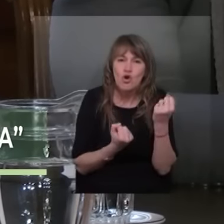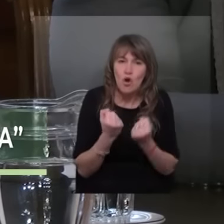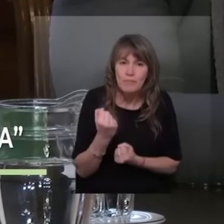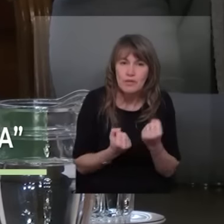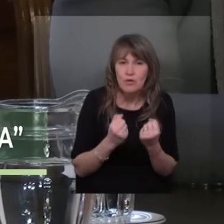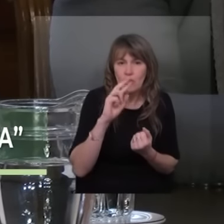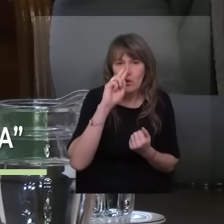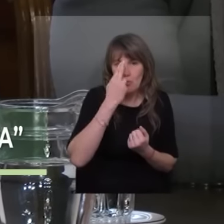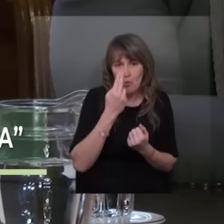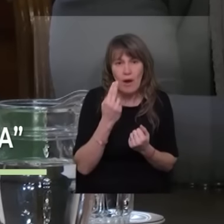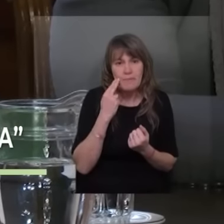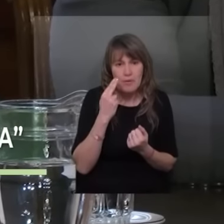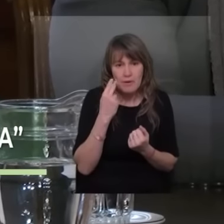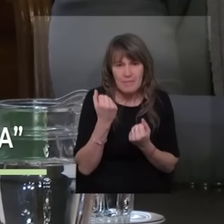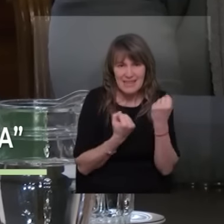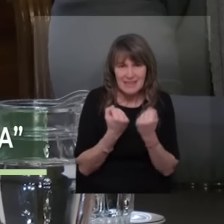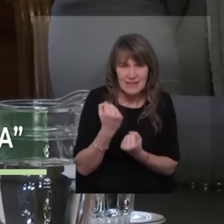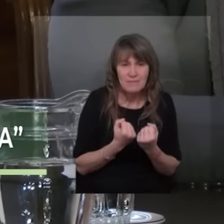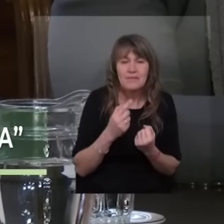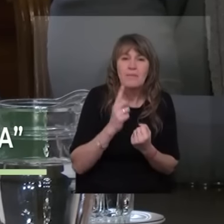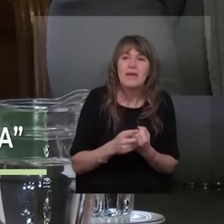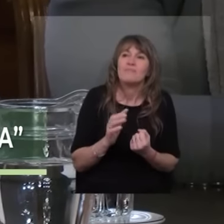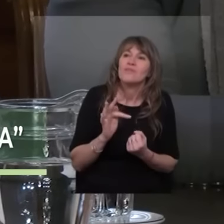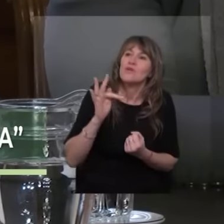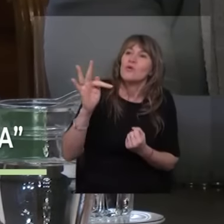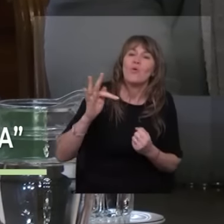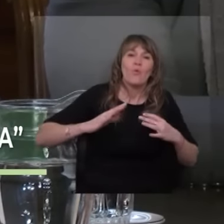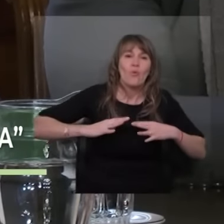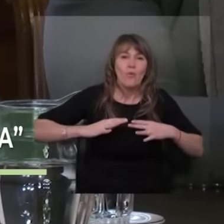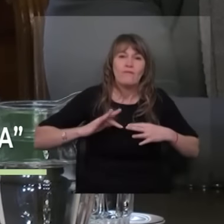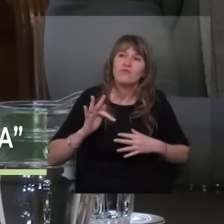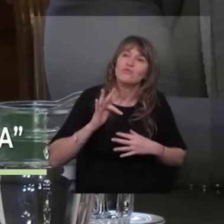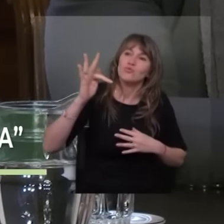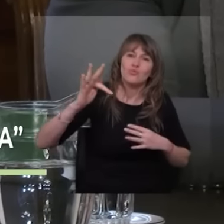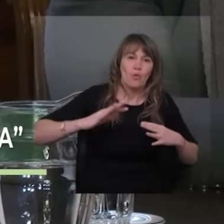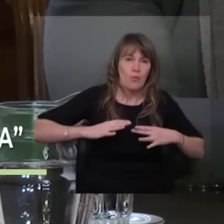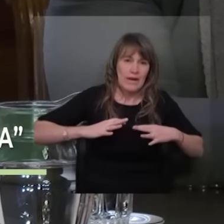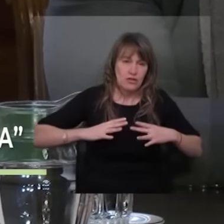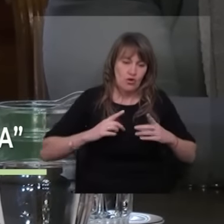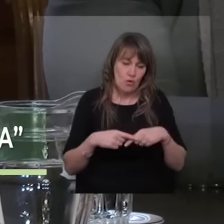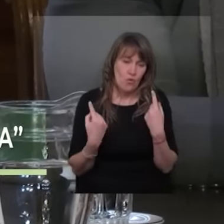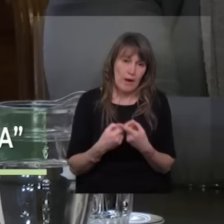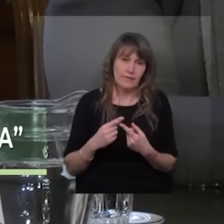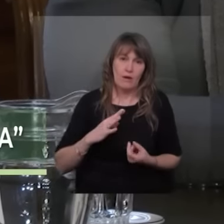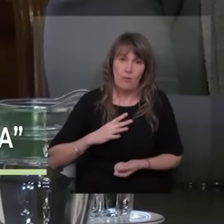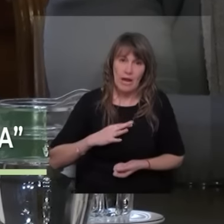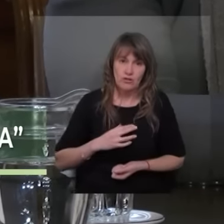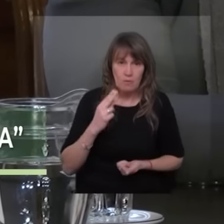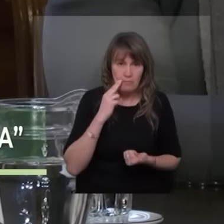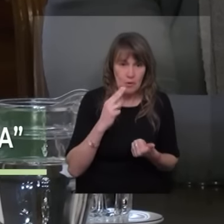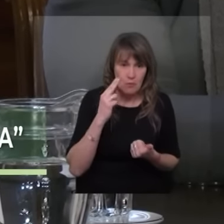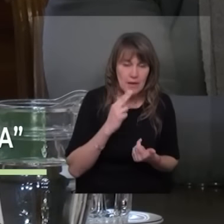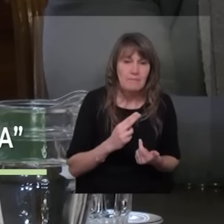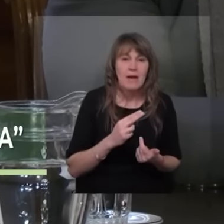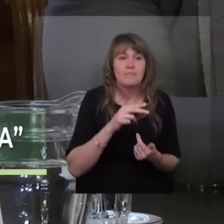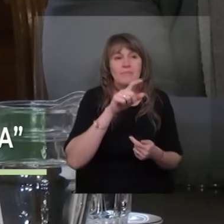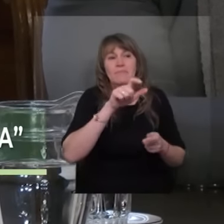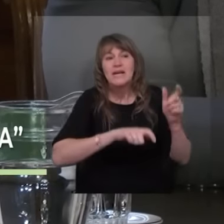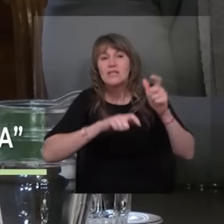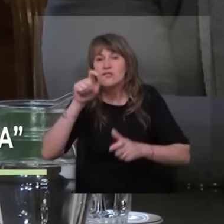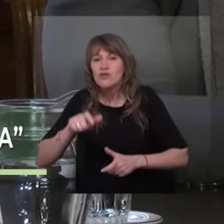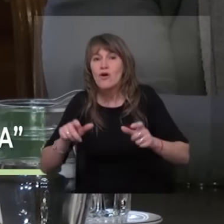está en en riesgo la estabilidad de las jubilaciones futuras del Uruguay la nuestra la de muchos de los oyentes que nos están viendo con